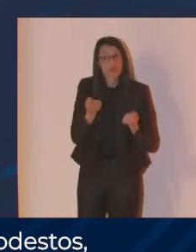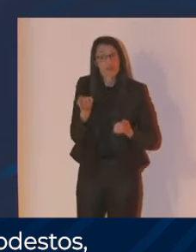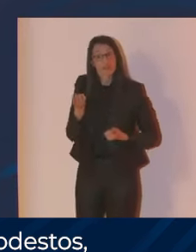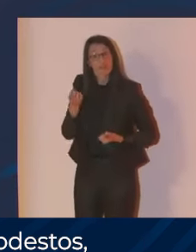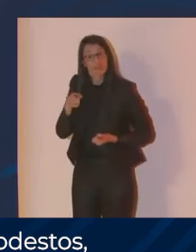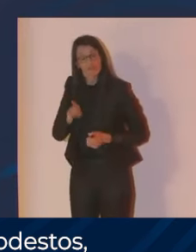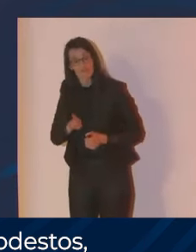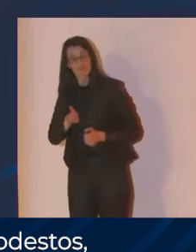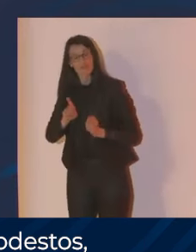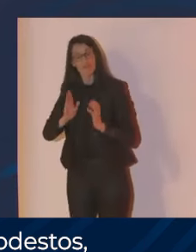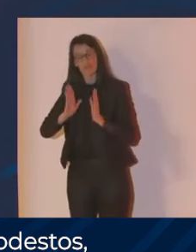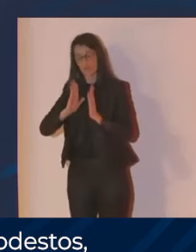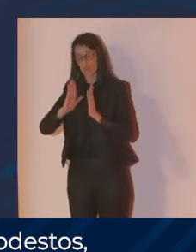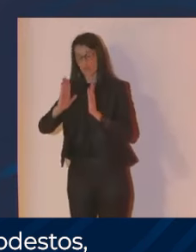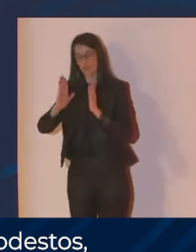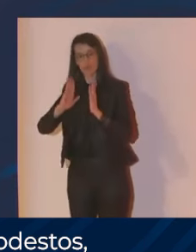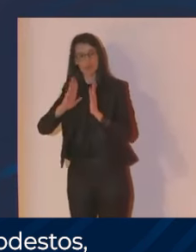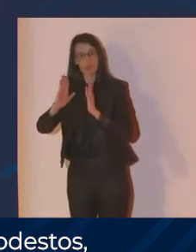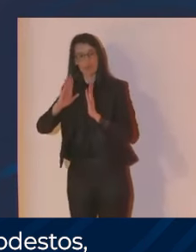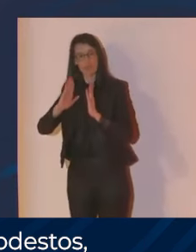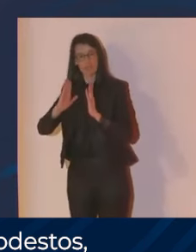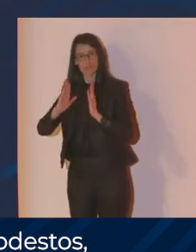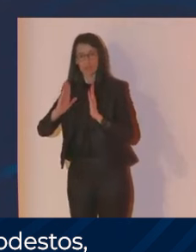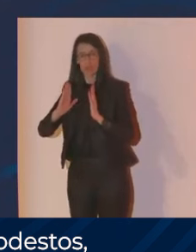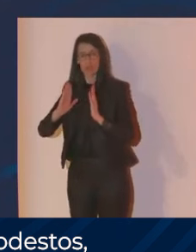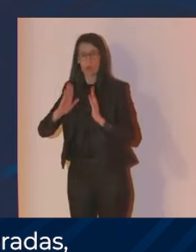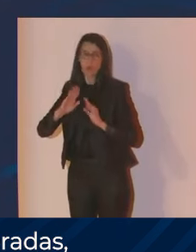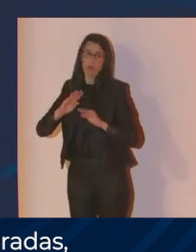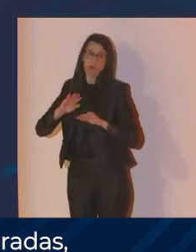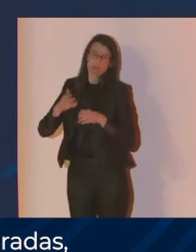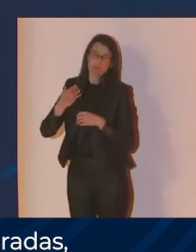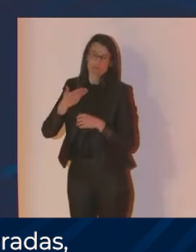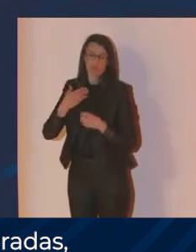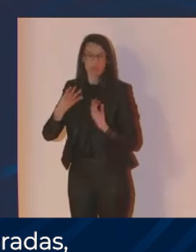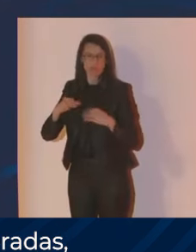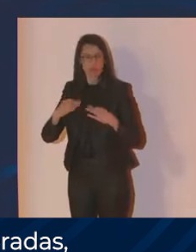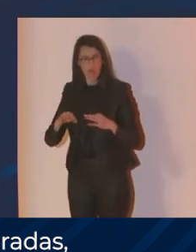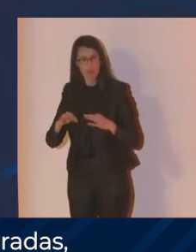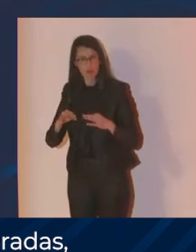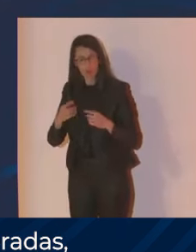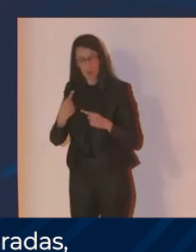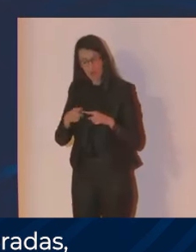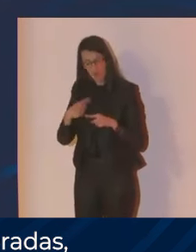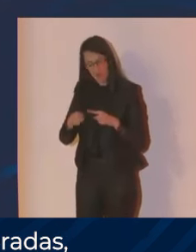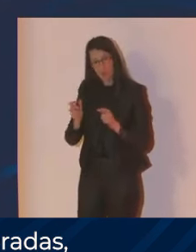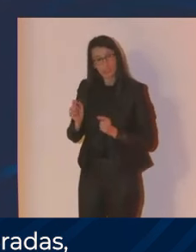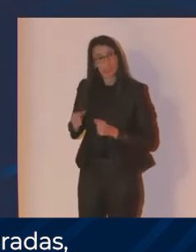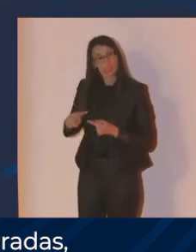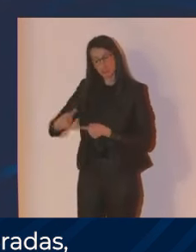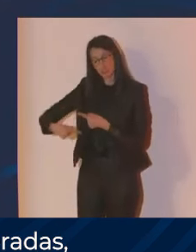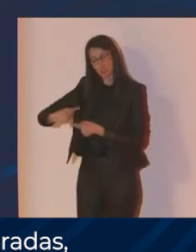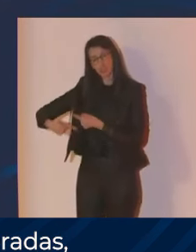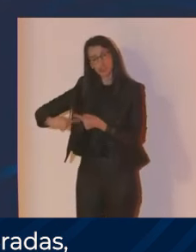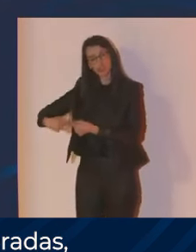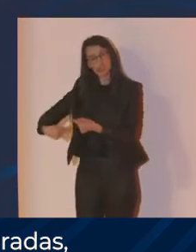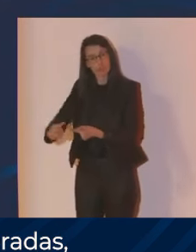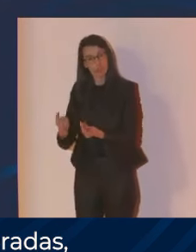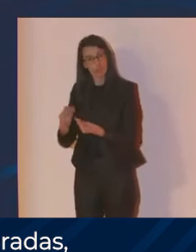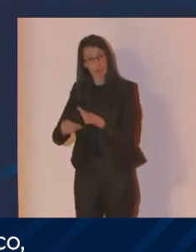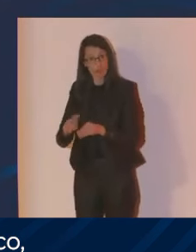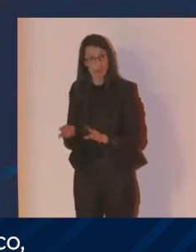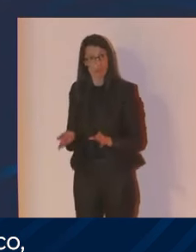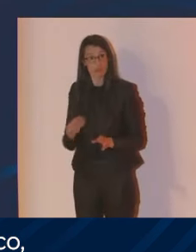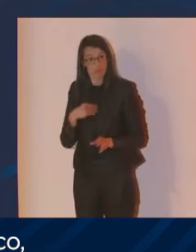también episodios aparentemente más modestos, acciones realizadas a diario que individualmente